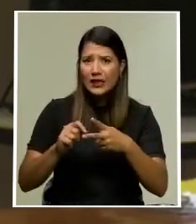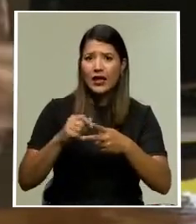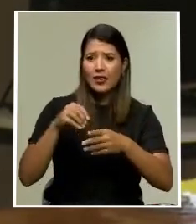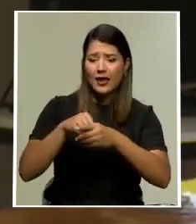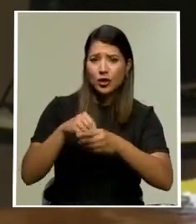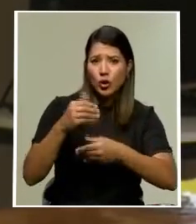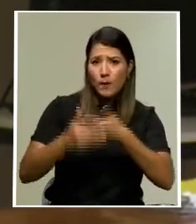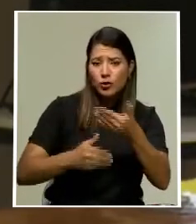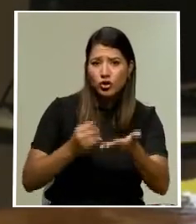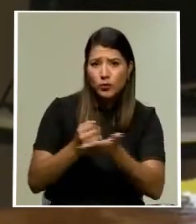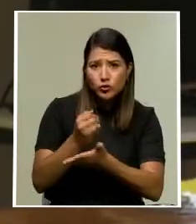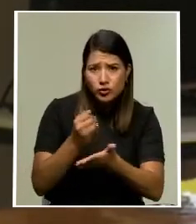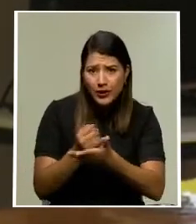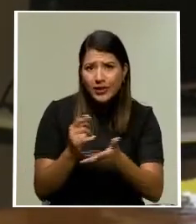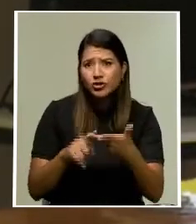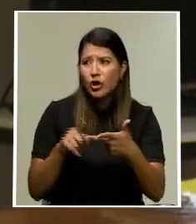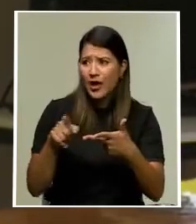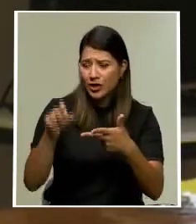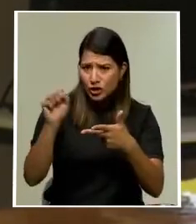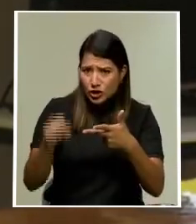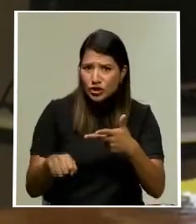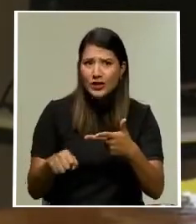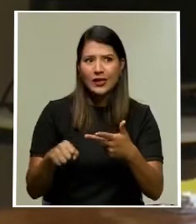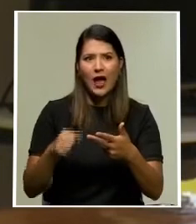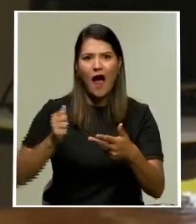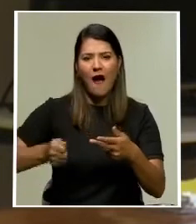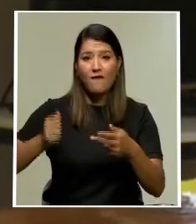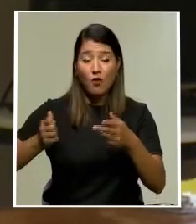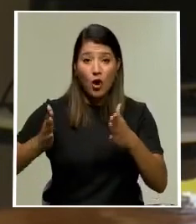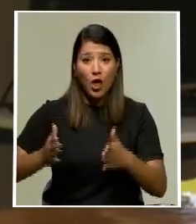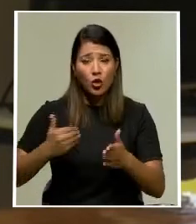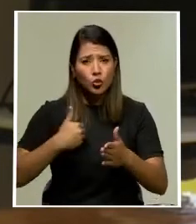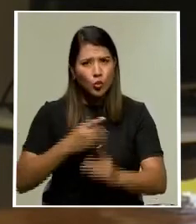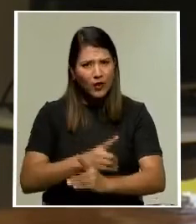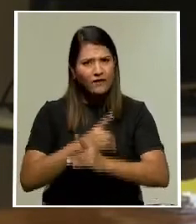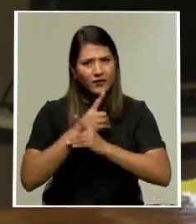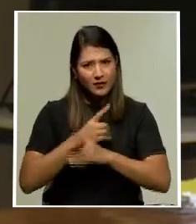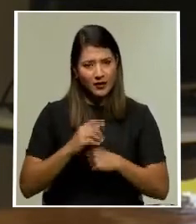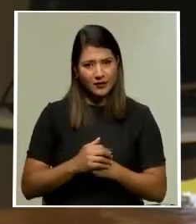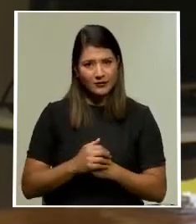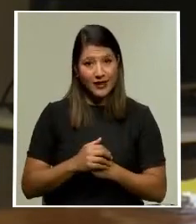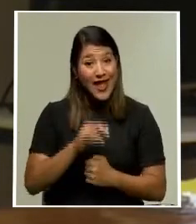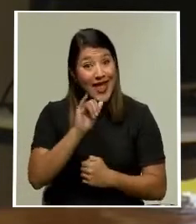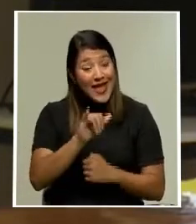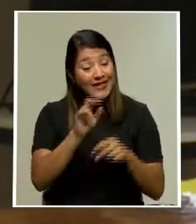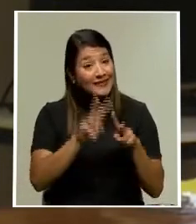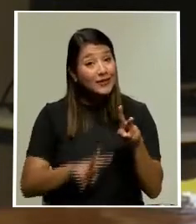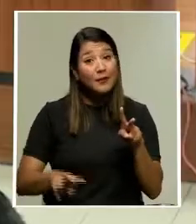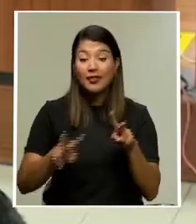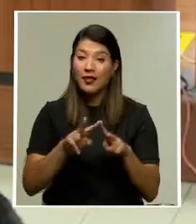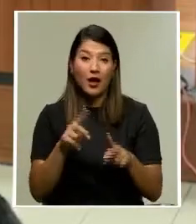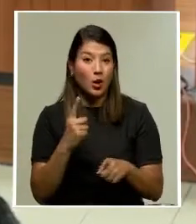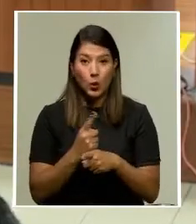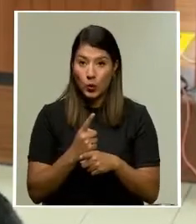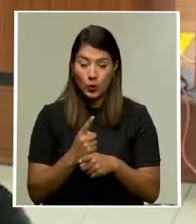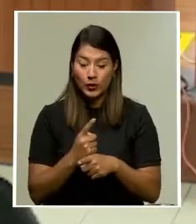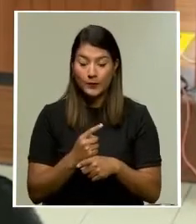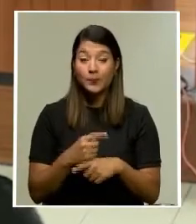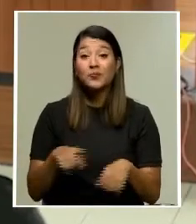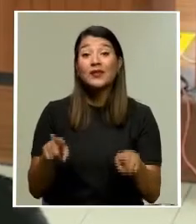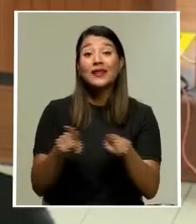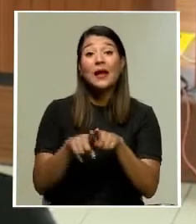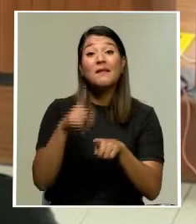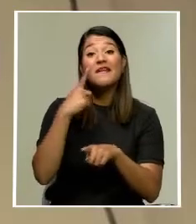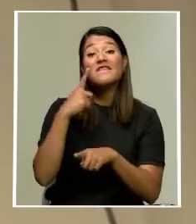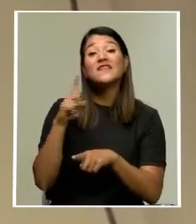o mandaban copias del expediente o no decían nada. Esa es la ventaja indebida. Además, la